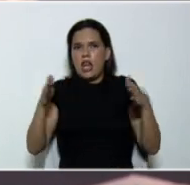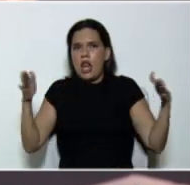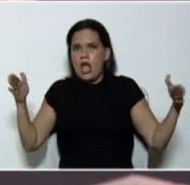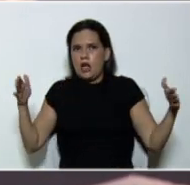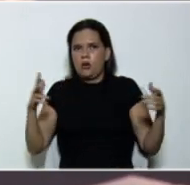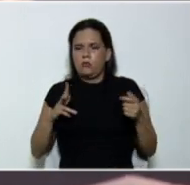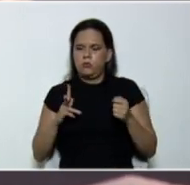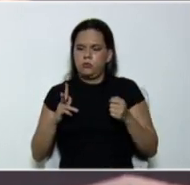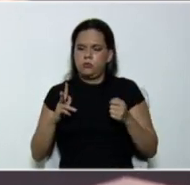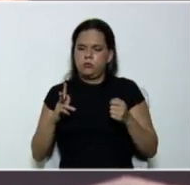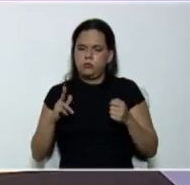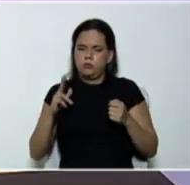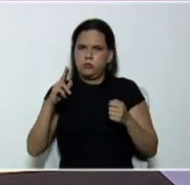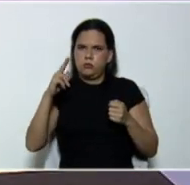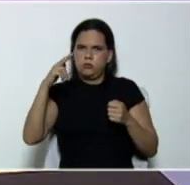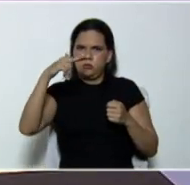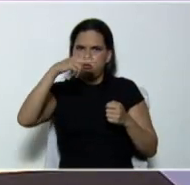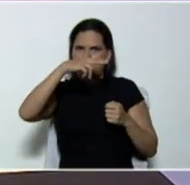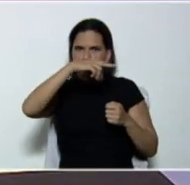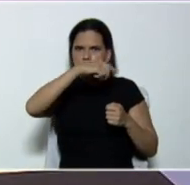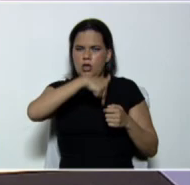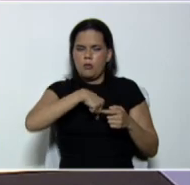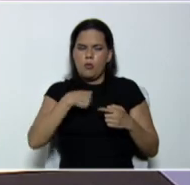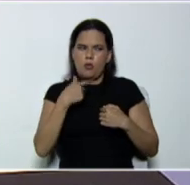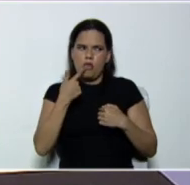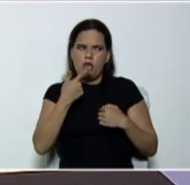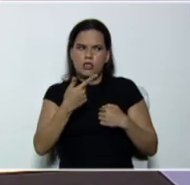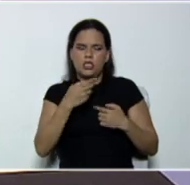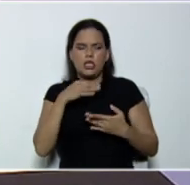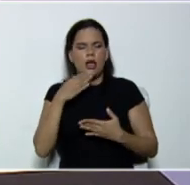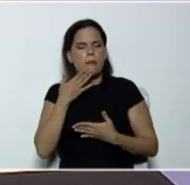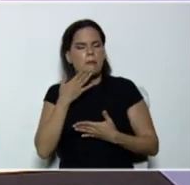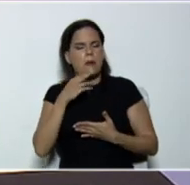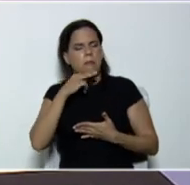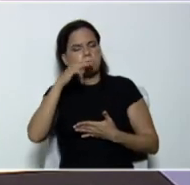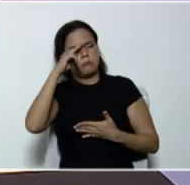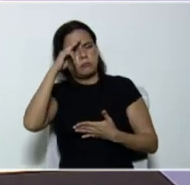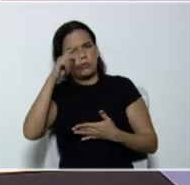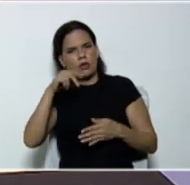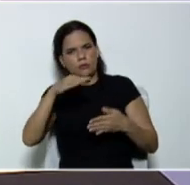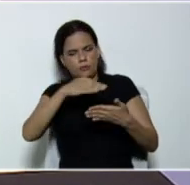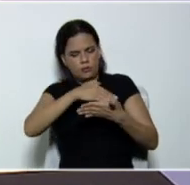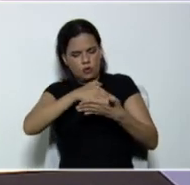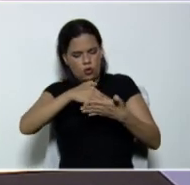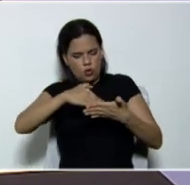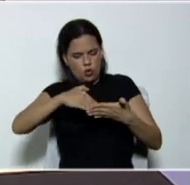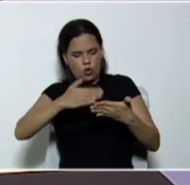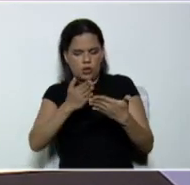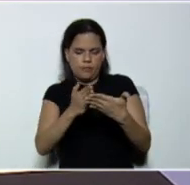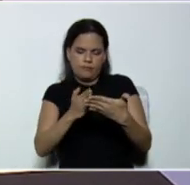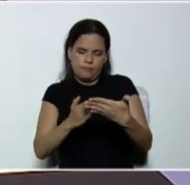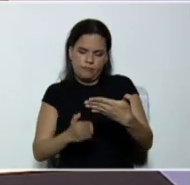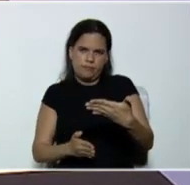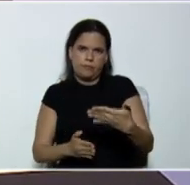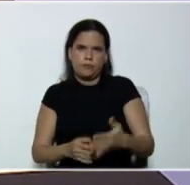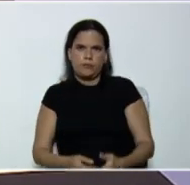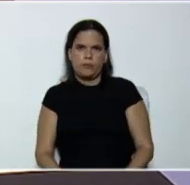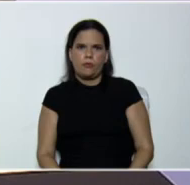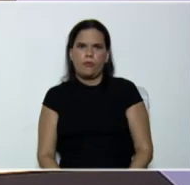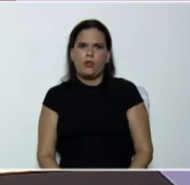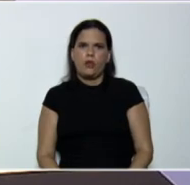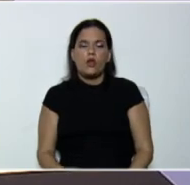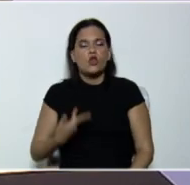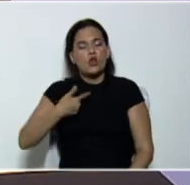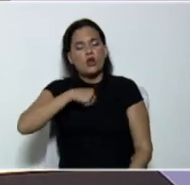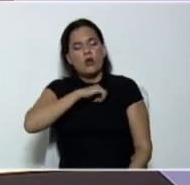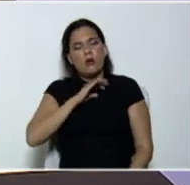podemos recortar con un exacto. Le podemos pedir el favor a uno de nuestros familiares para que lo recorte con un exacto. Nosotros ya lo